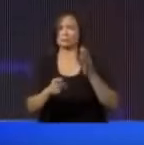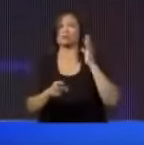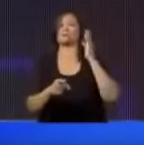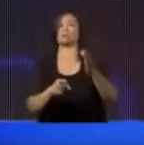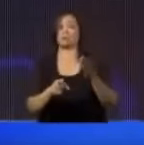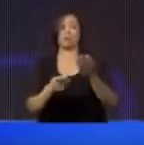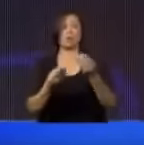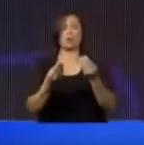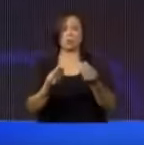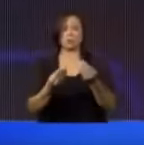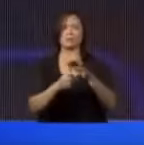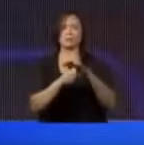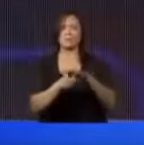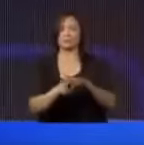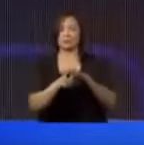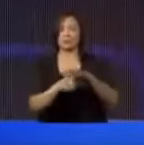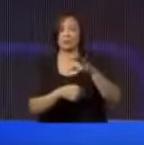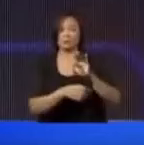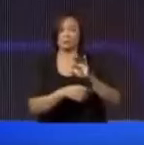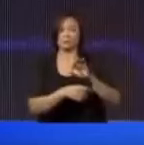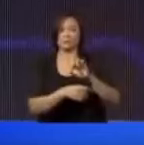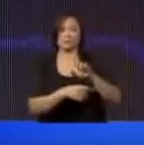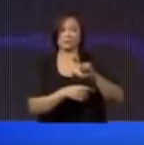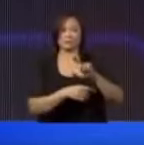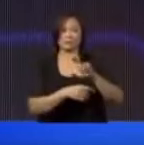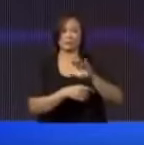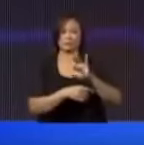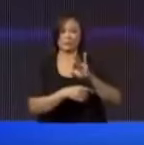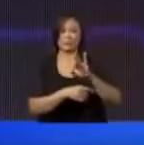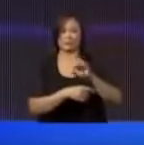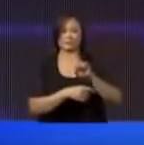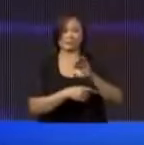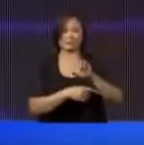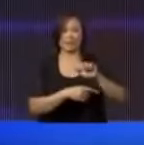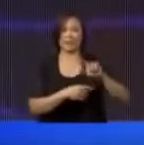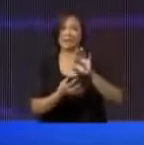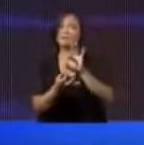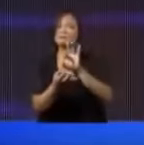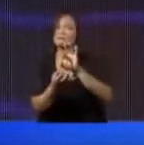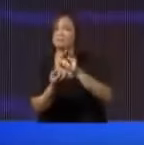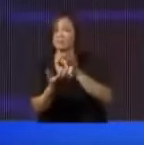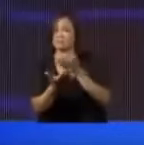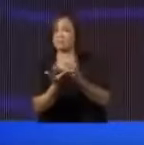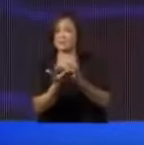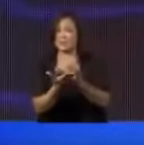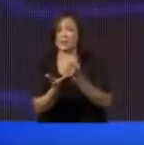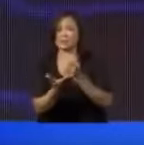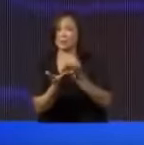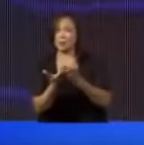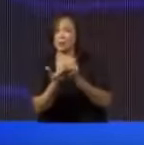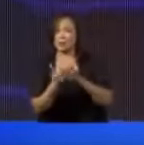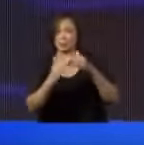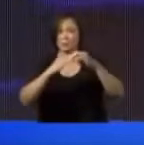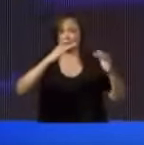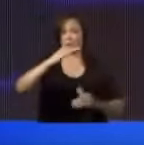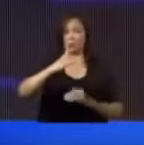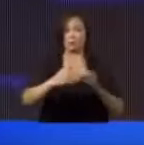ser esa presión fiscal. Se requiere porque República Dominicana sigue estando por debajo del promedio